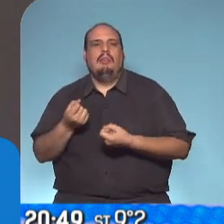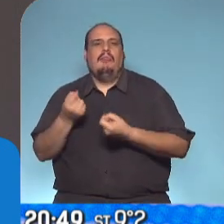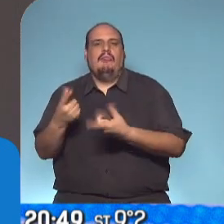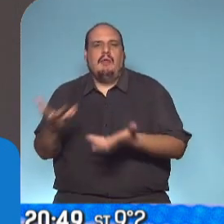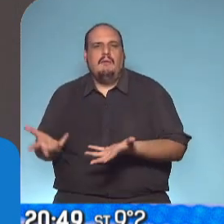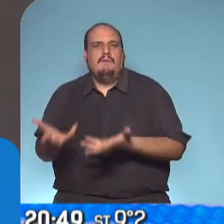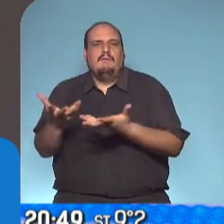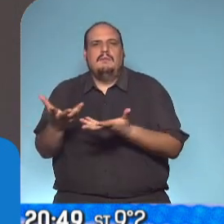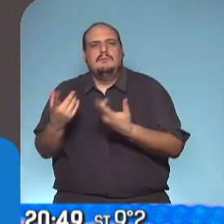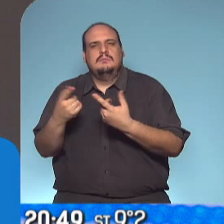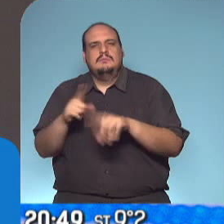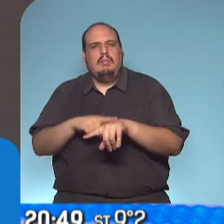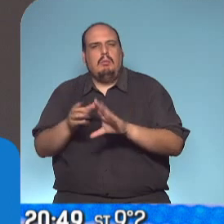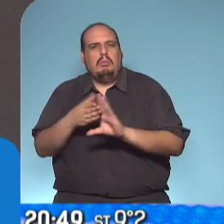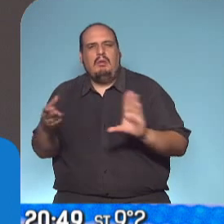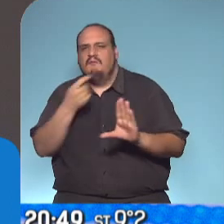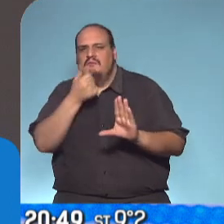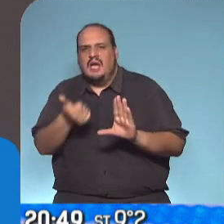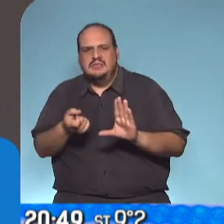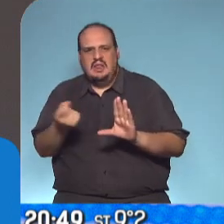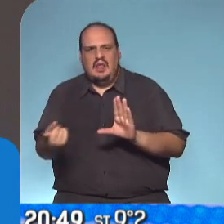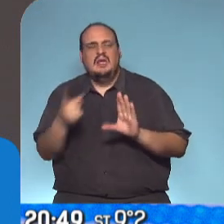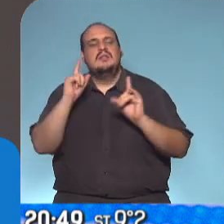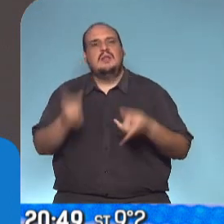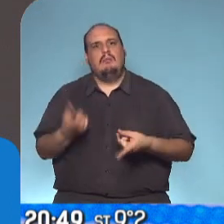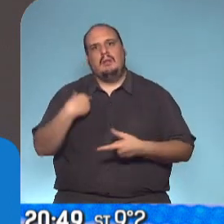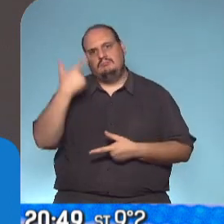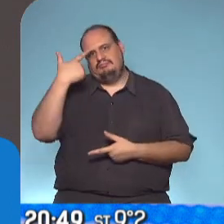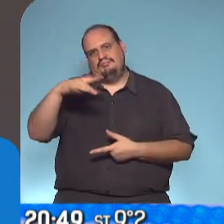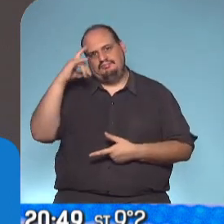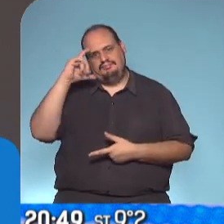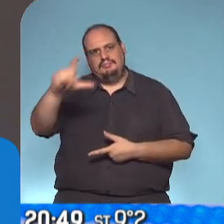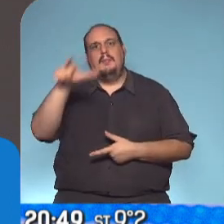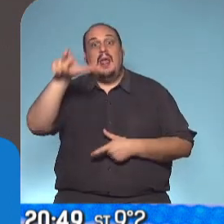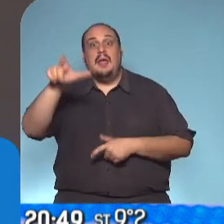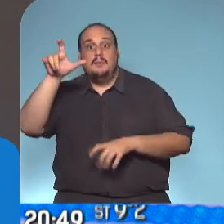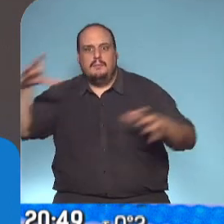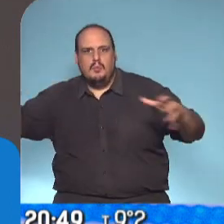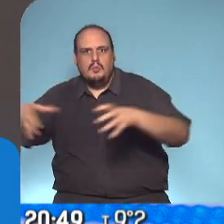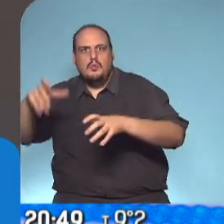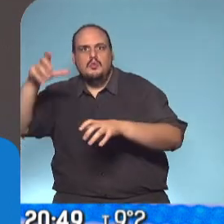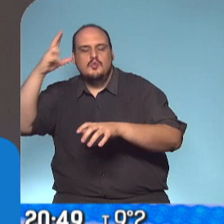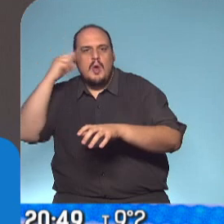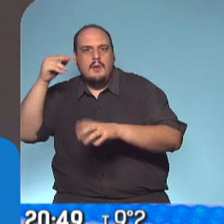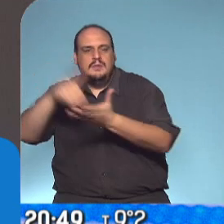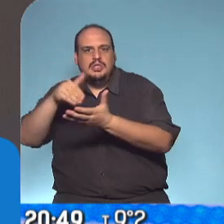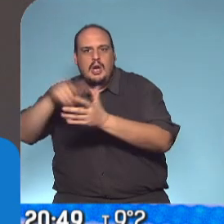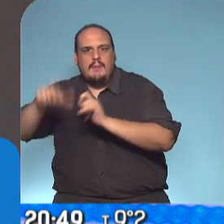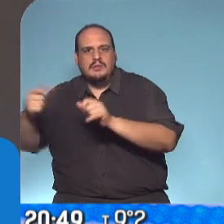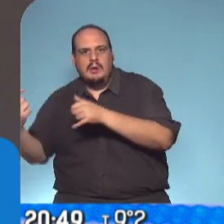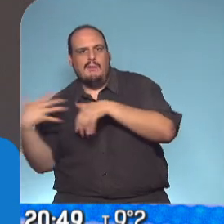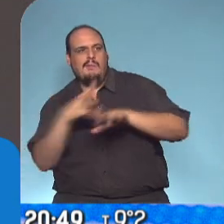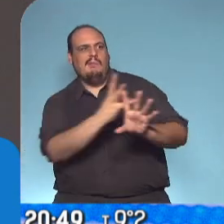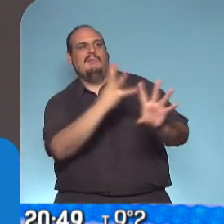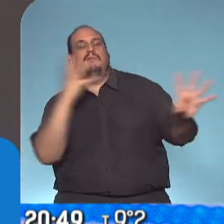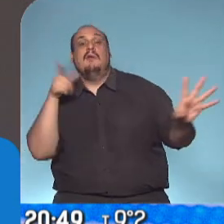menos complejo este tiempo, pero además ser muy inteligentes para no poner 9 millones de personas en la calle al mismo tiempo y que terminemos